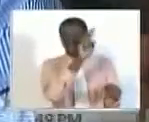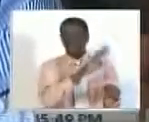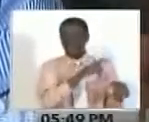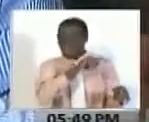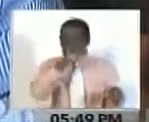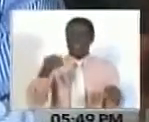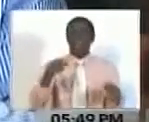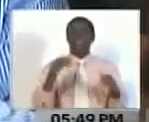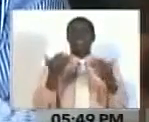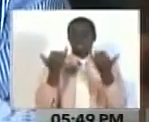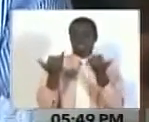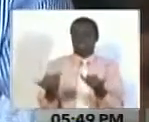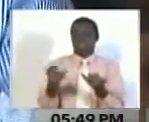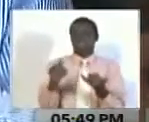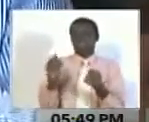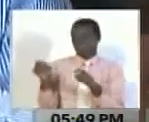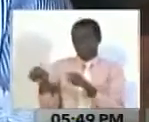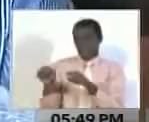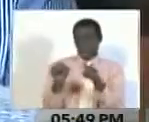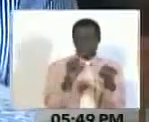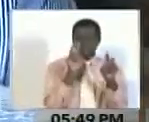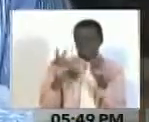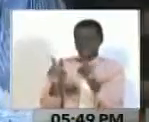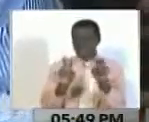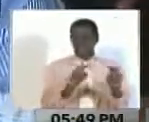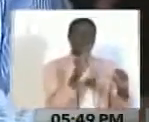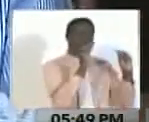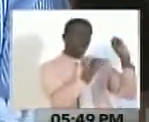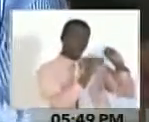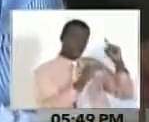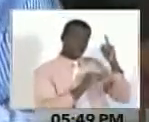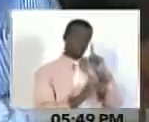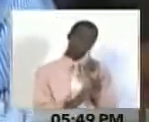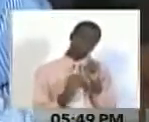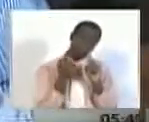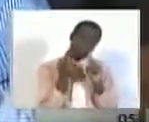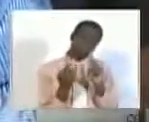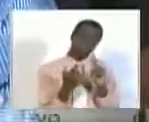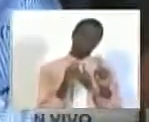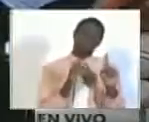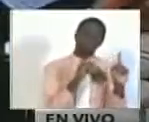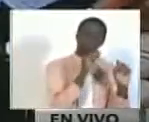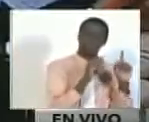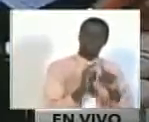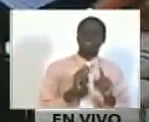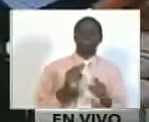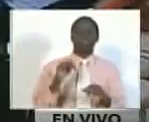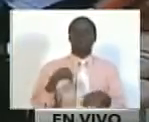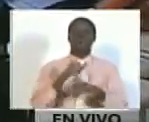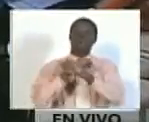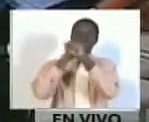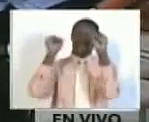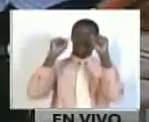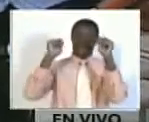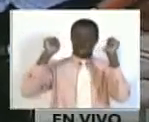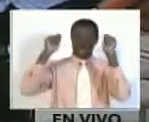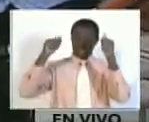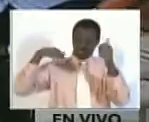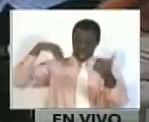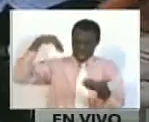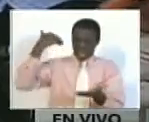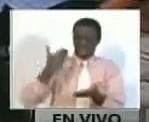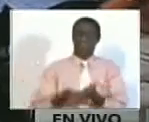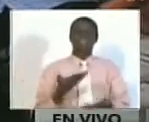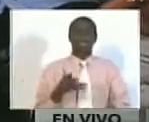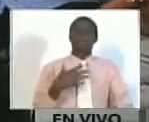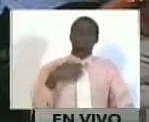bueno, y además el nivel de esas agrupaciones. Nosotros hoy hemos logrado cosas increíbles. Hoy, cuando te digo hoy, desde la mañana de hoy hasta este momento, he